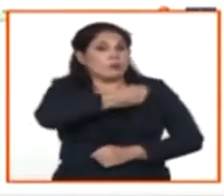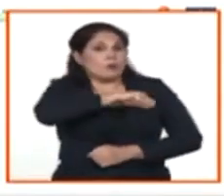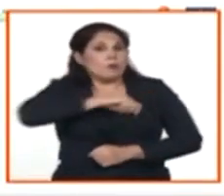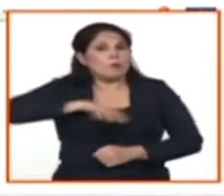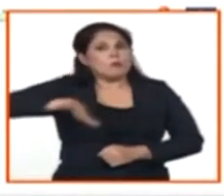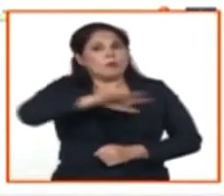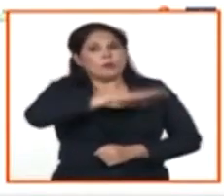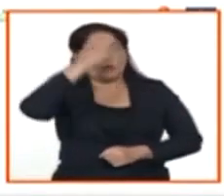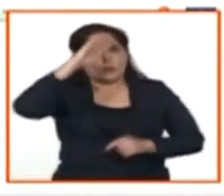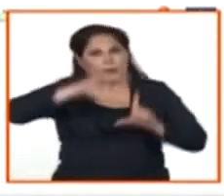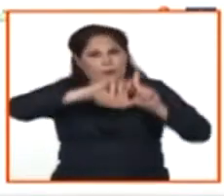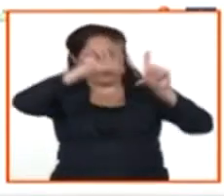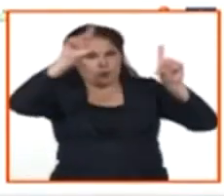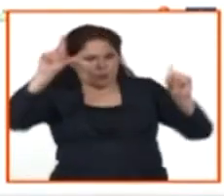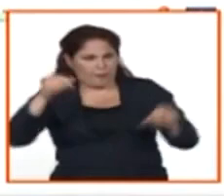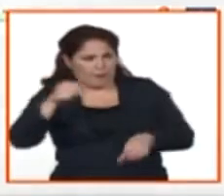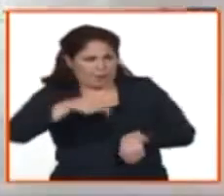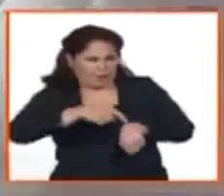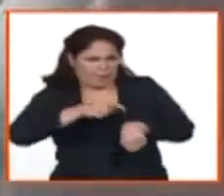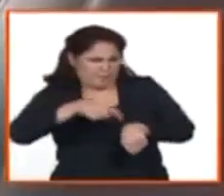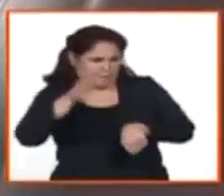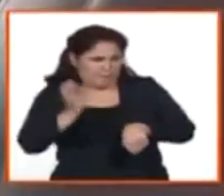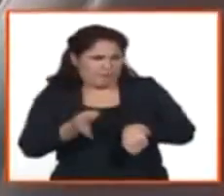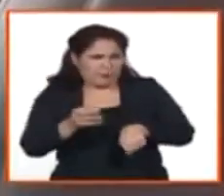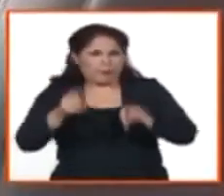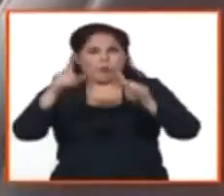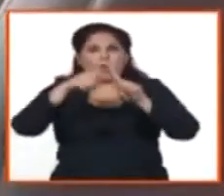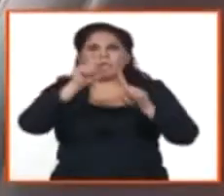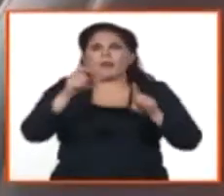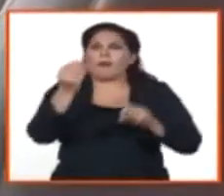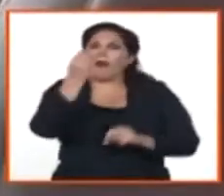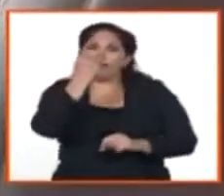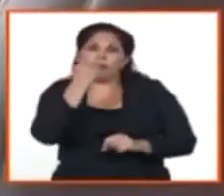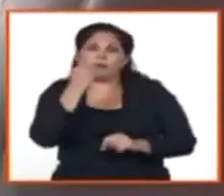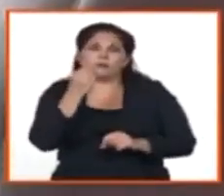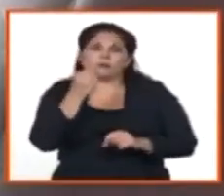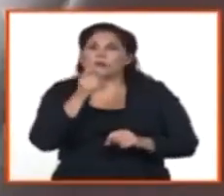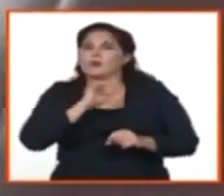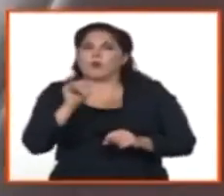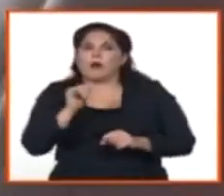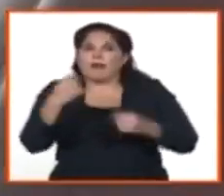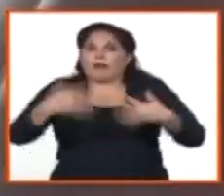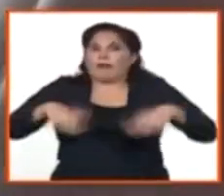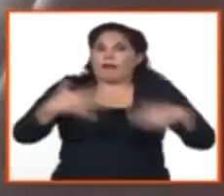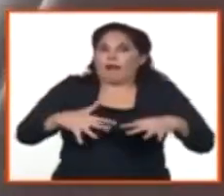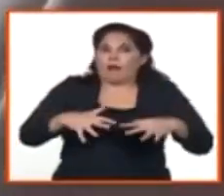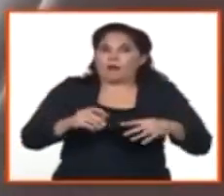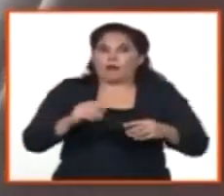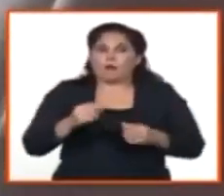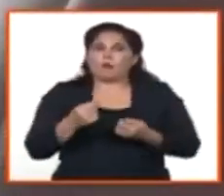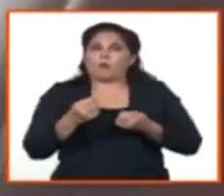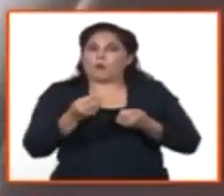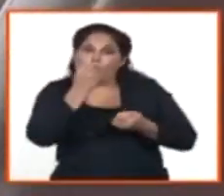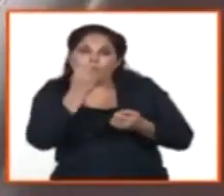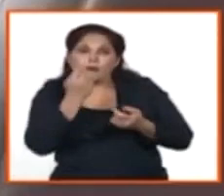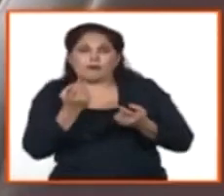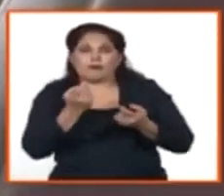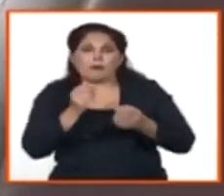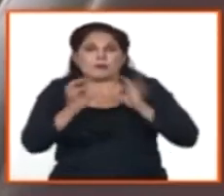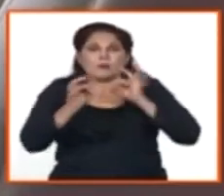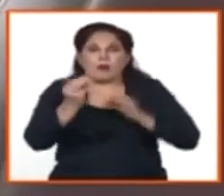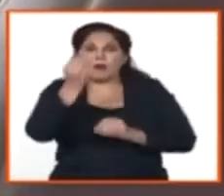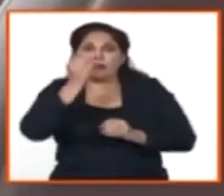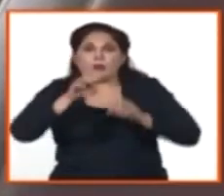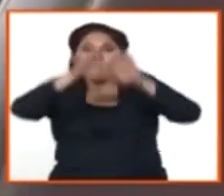Lo que está pasando ahora mismo, Mayra, con el tema de los alimentos, en medio de esta guerra, la subida estrepitosa de los precios, lo que eso significa para la seguridad alimentaria